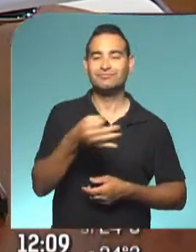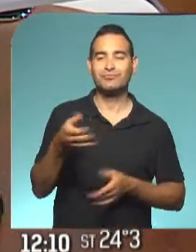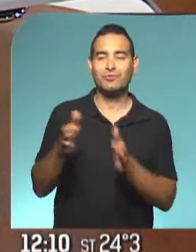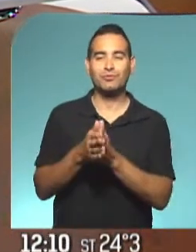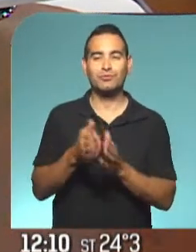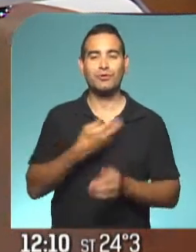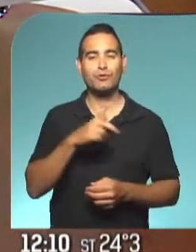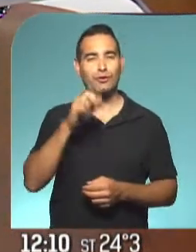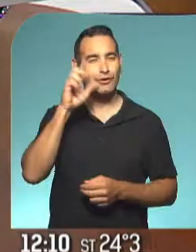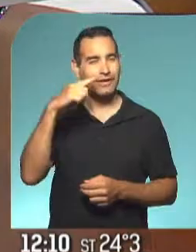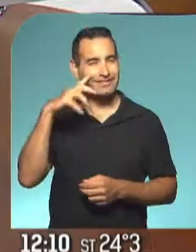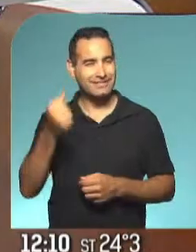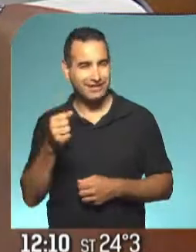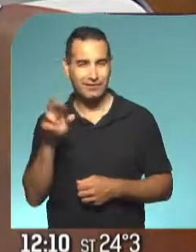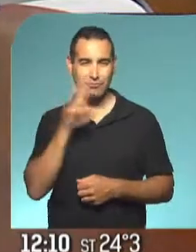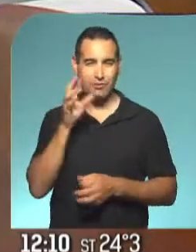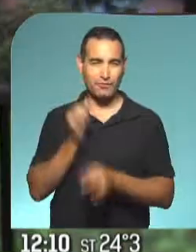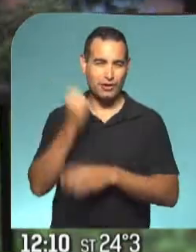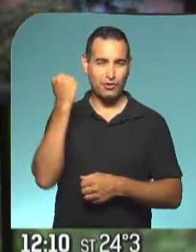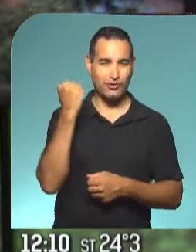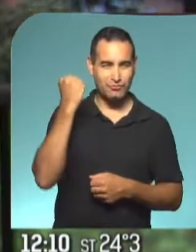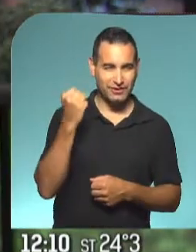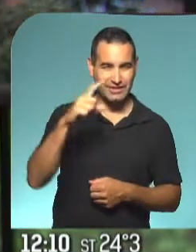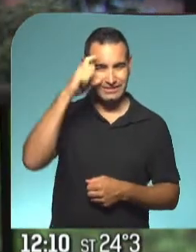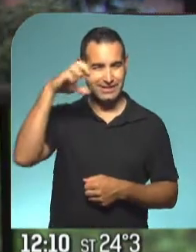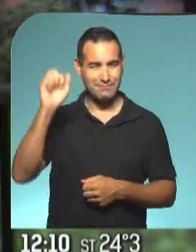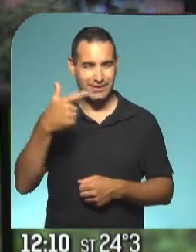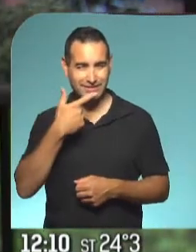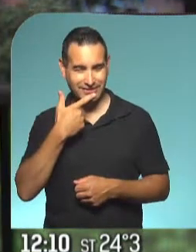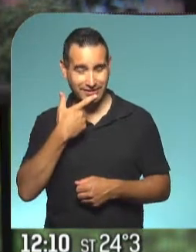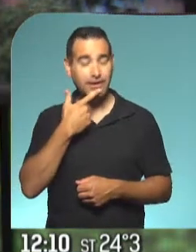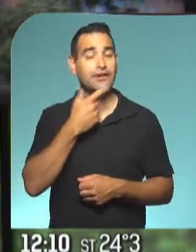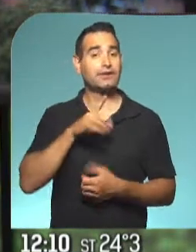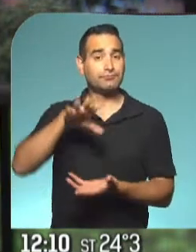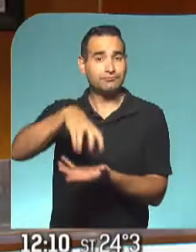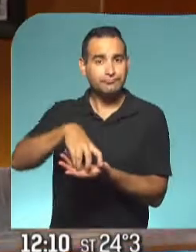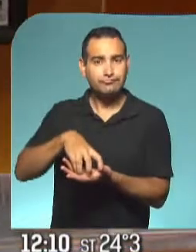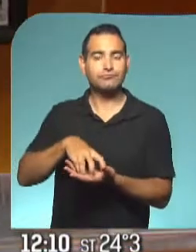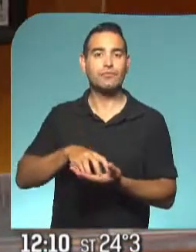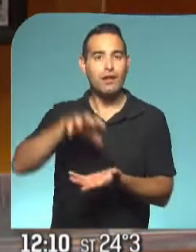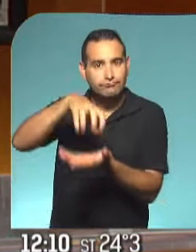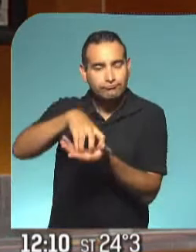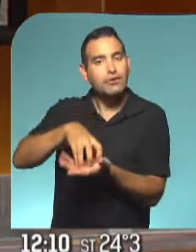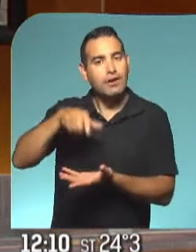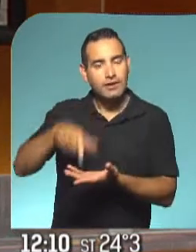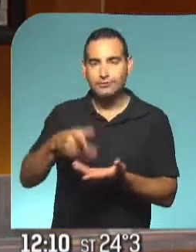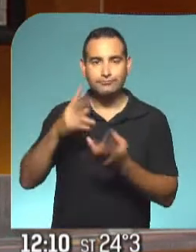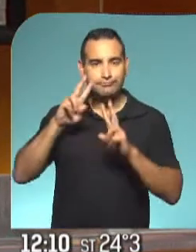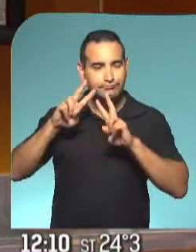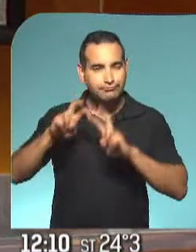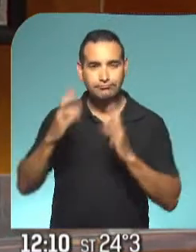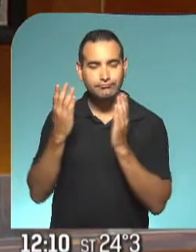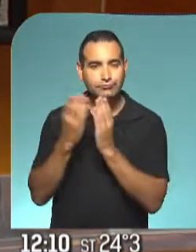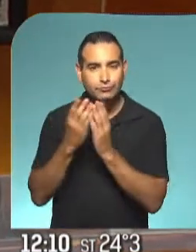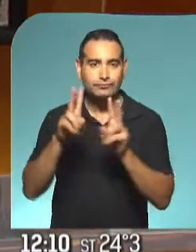Florencia Gutiérrez, ella es economista del CEPAS, del Centro de Estudios de Política Argentina, que es uno de los organismos que sigue permanentemente, entre otros,